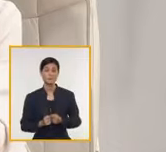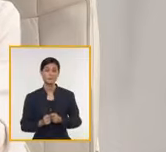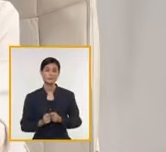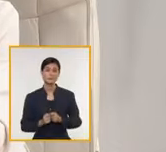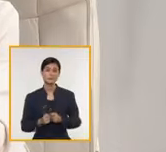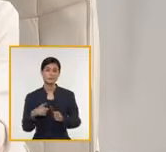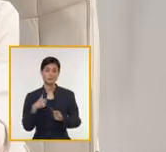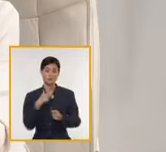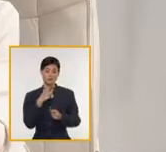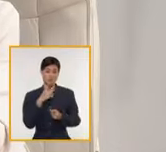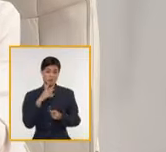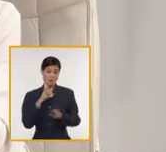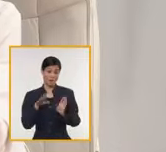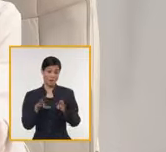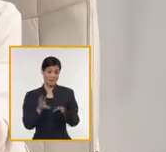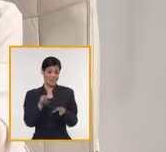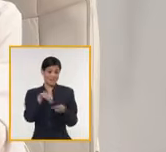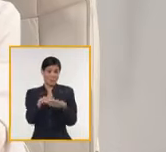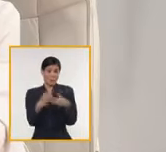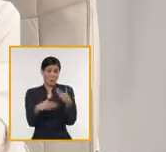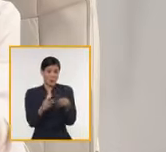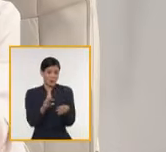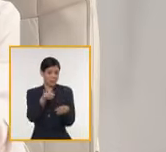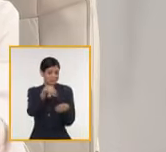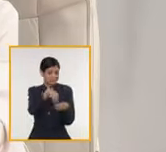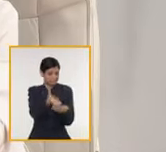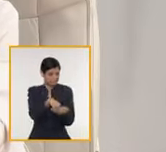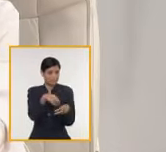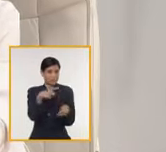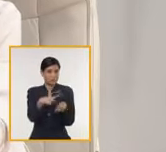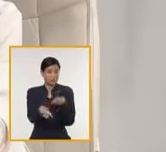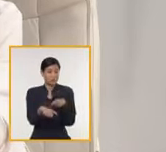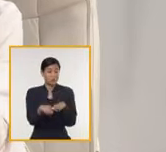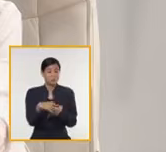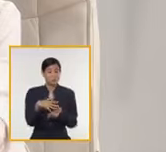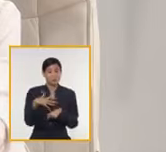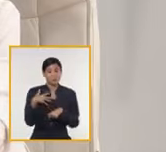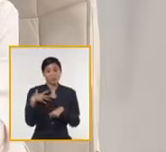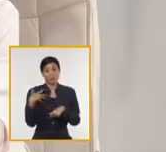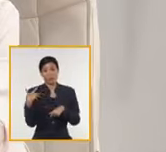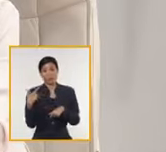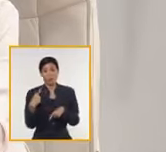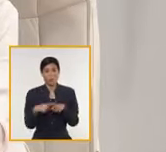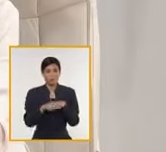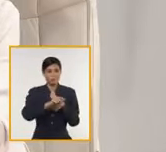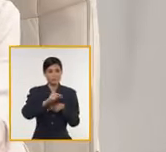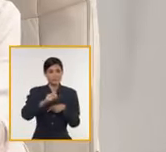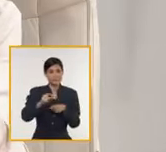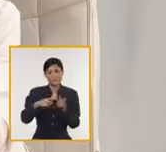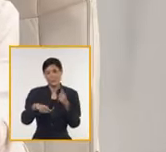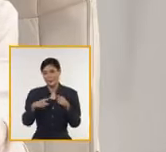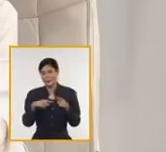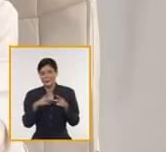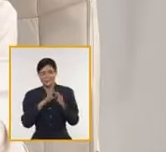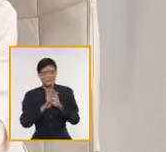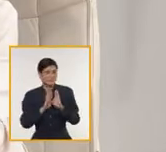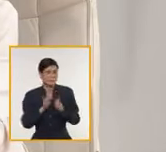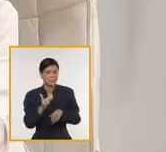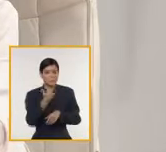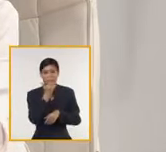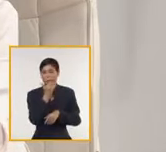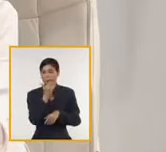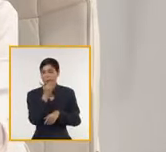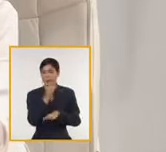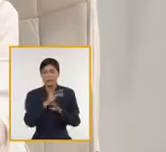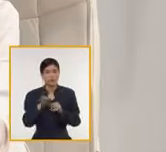muchísimas pugnas internas, debido a egos, debido a muchos elementos que confluyeron allí, y es el principal